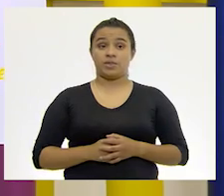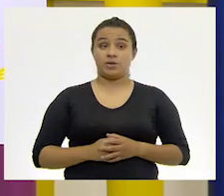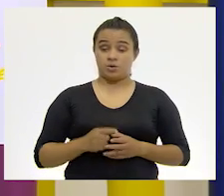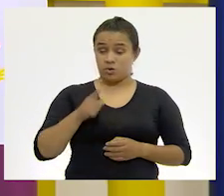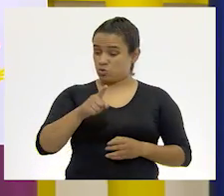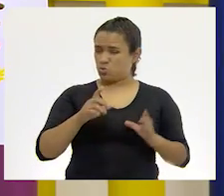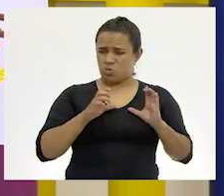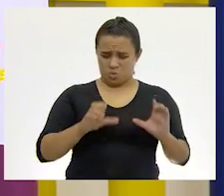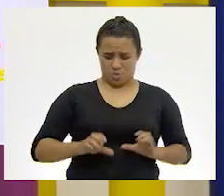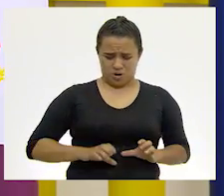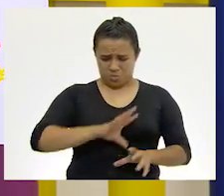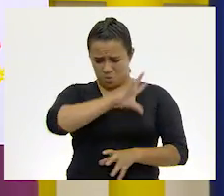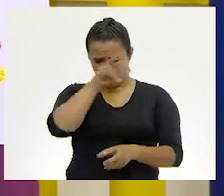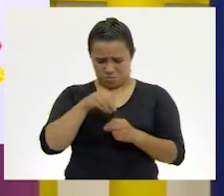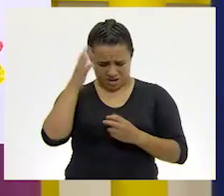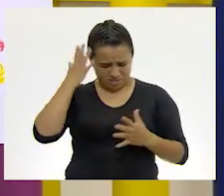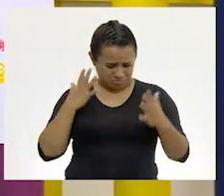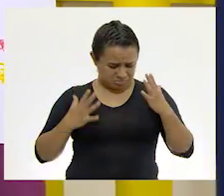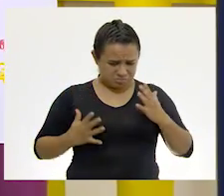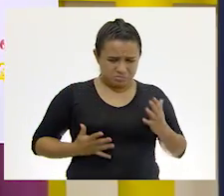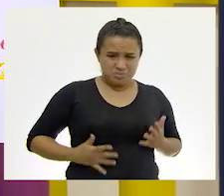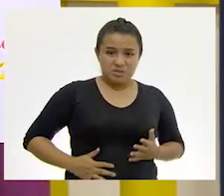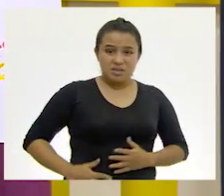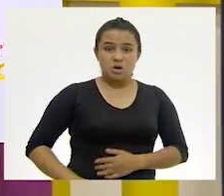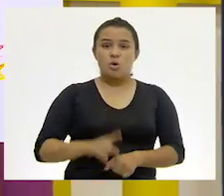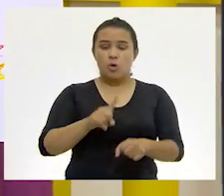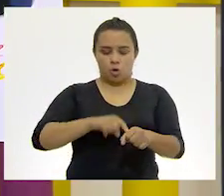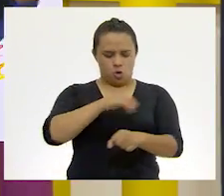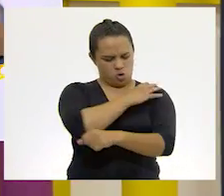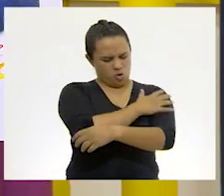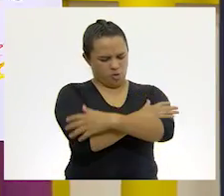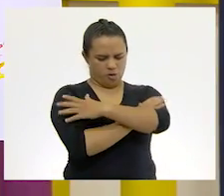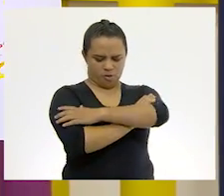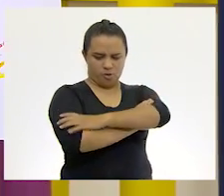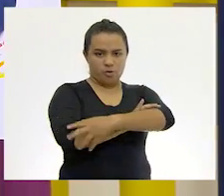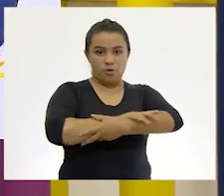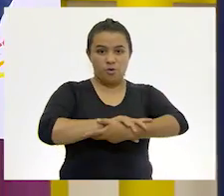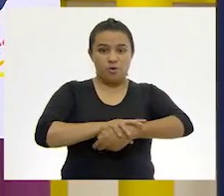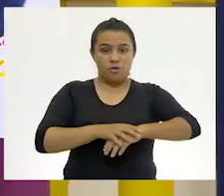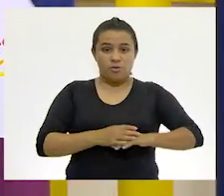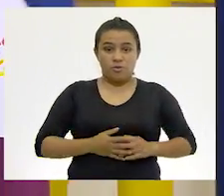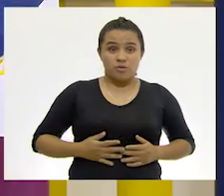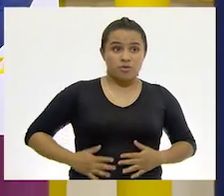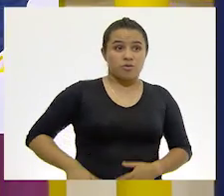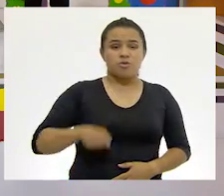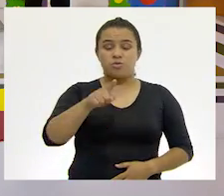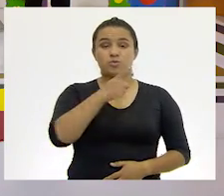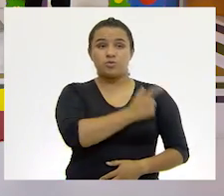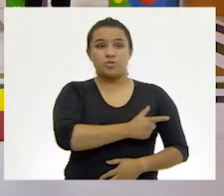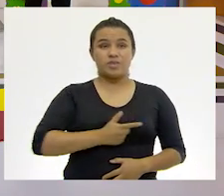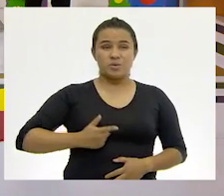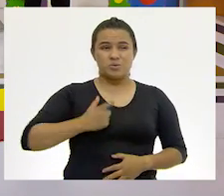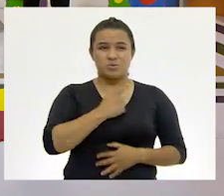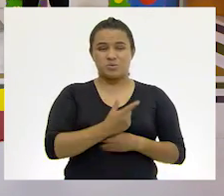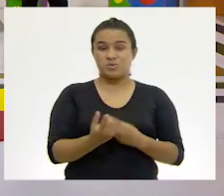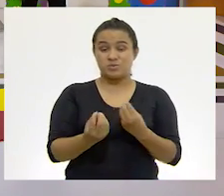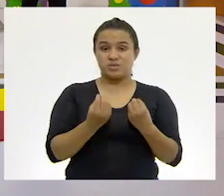Todo tu cuerpo tiene que quedar inundado de ese color maravilloso que tanto